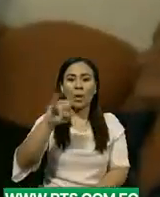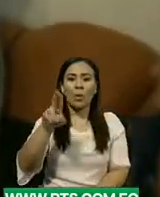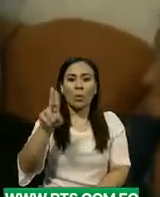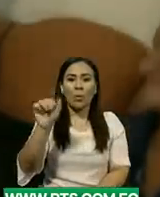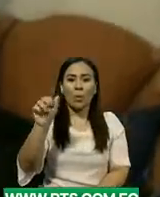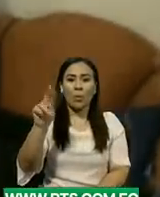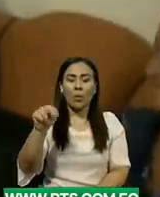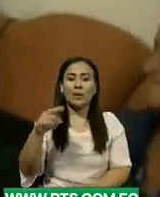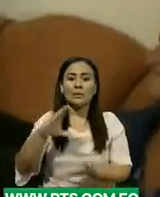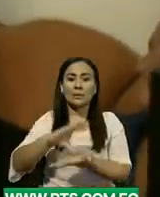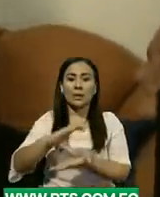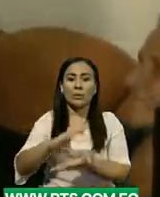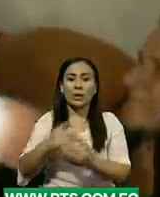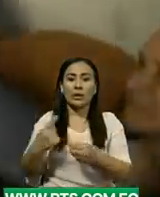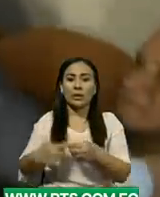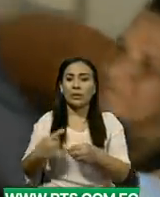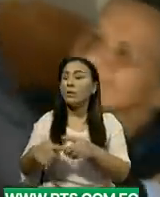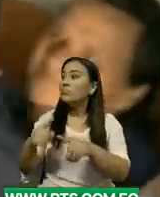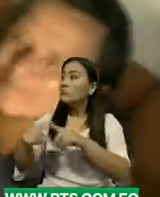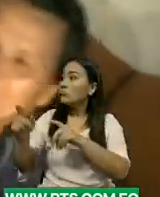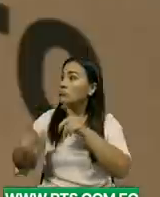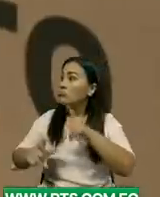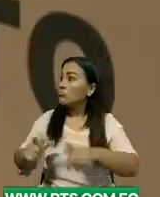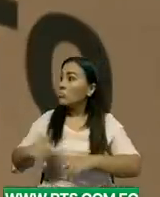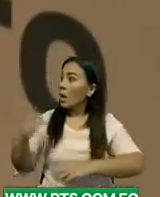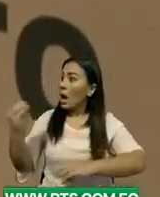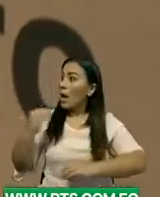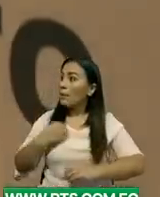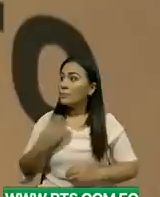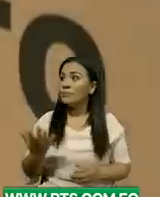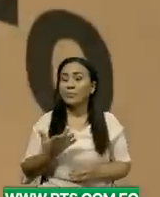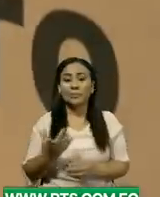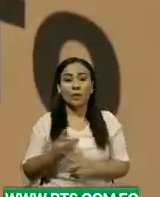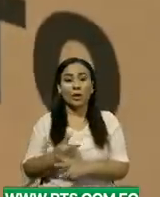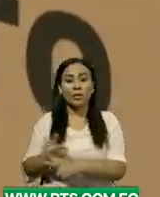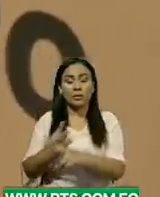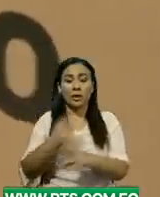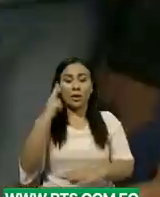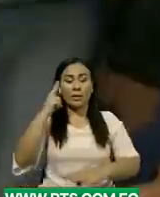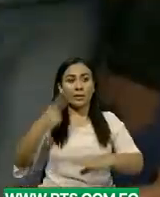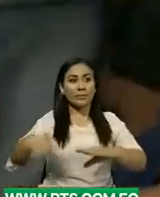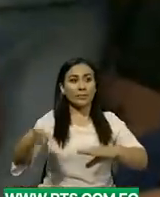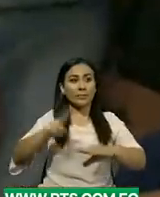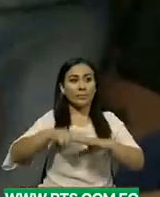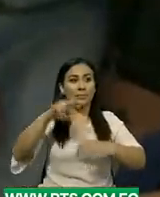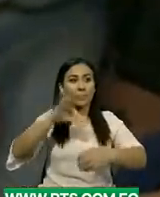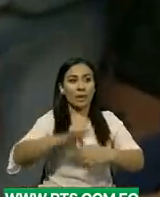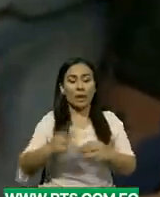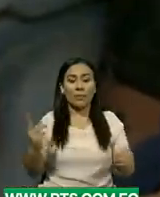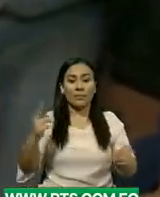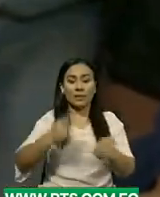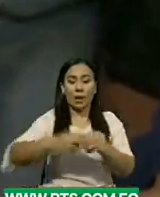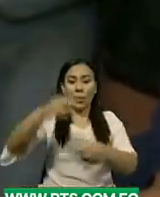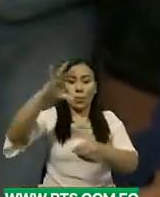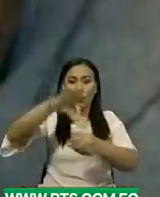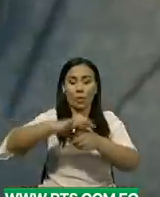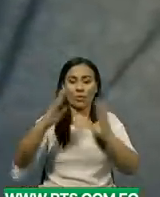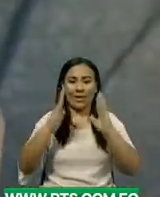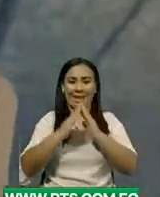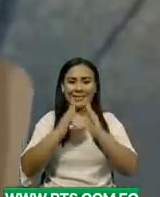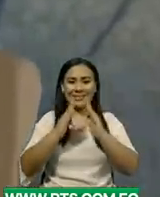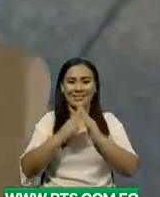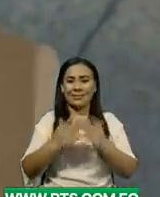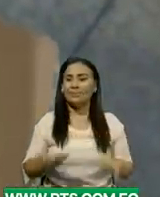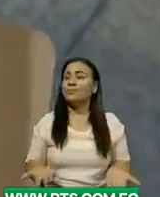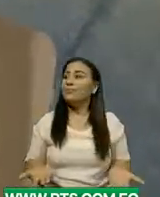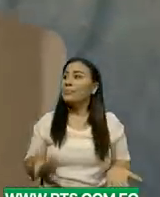desde muy temprano Francisco Hernández impaciente esperó la llegada de los miembros del Consejo Nacional Electoral para ser parte del voto en casa. Deber